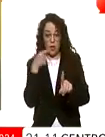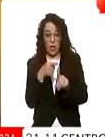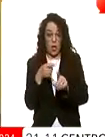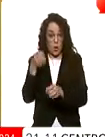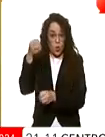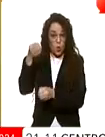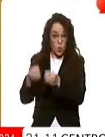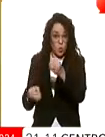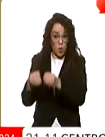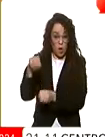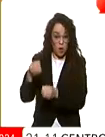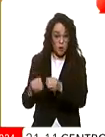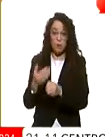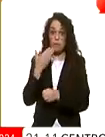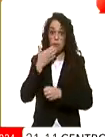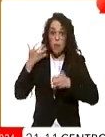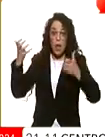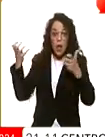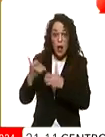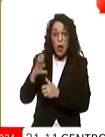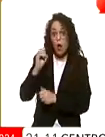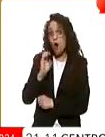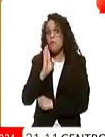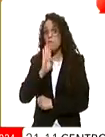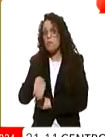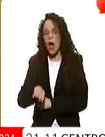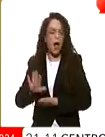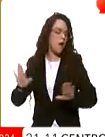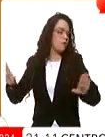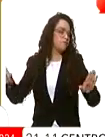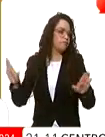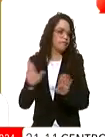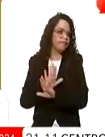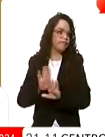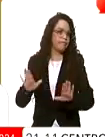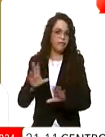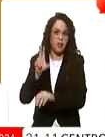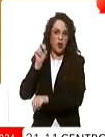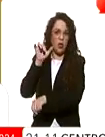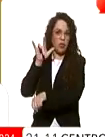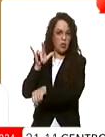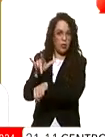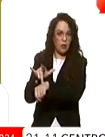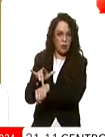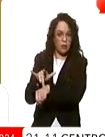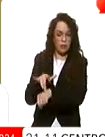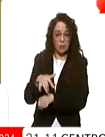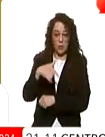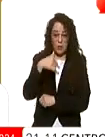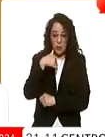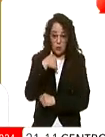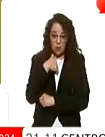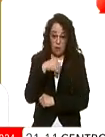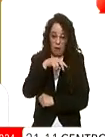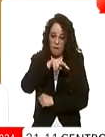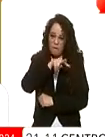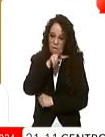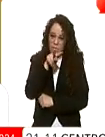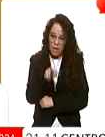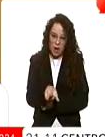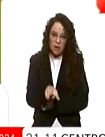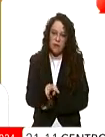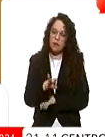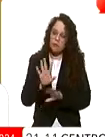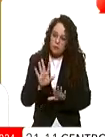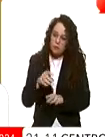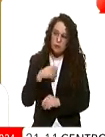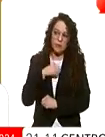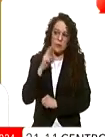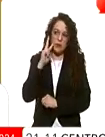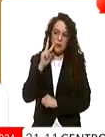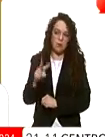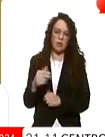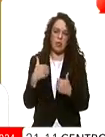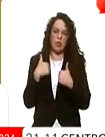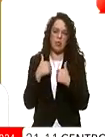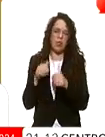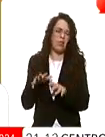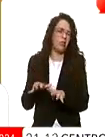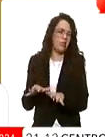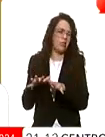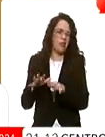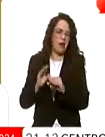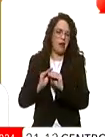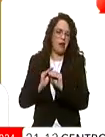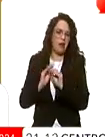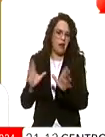distrito actuaron bien o mal. A mí me parece más que evidente, a pesar de lo que acabo de decir, que un juez de